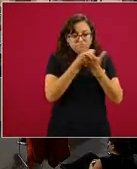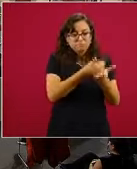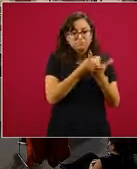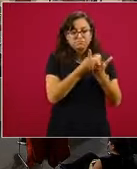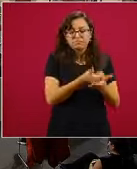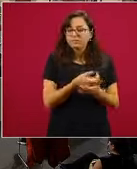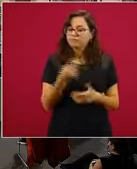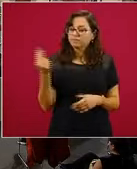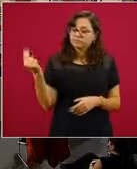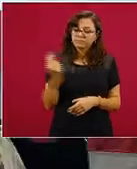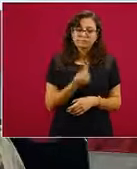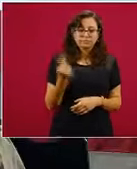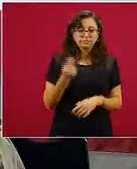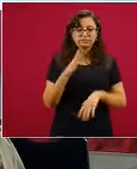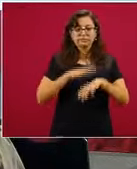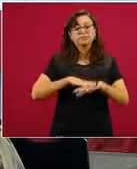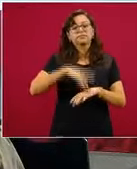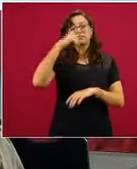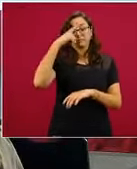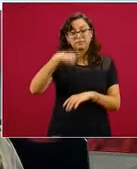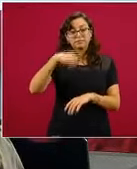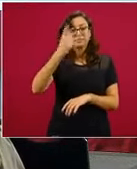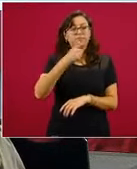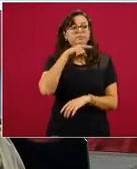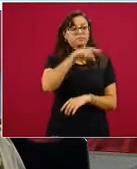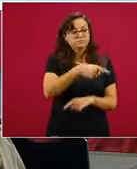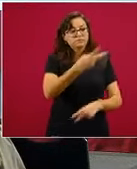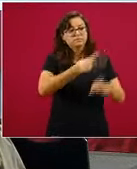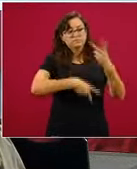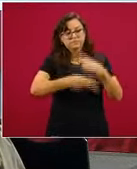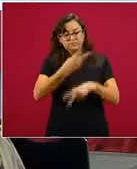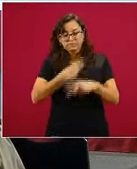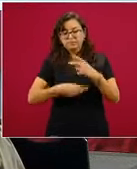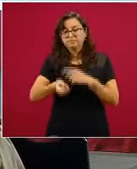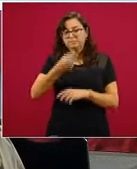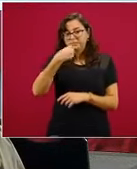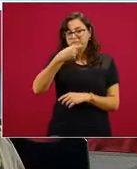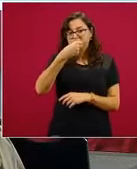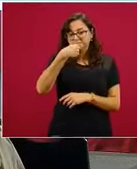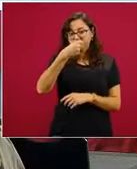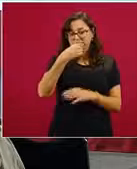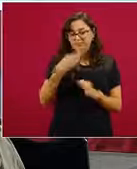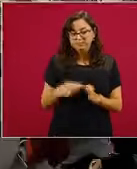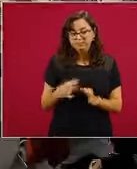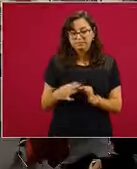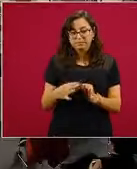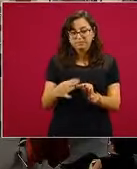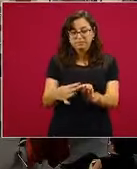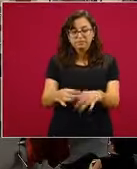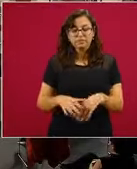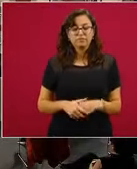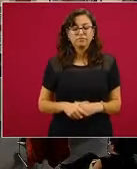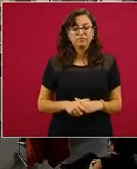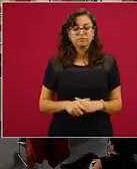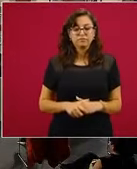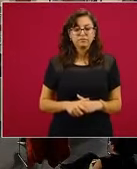aquellas herramientas o facilidades para que pueda acudir a la toma de su medicamento. ¿Me das la siguiente, por favor?